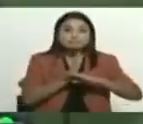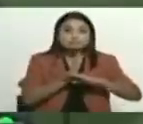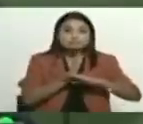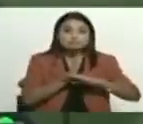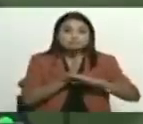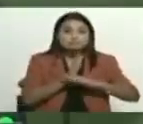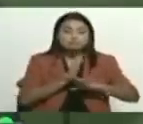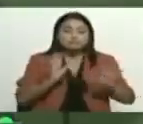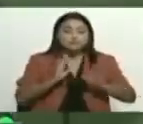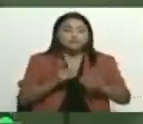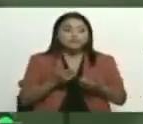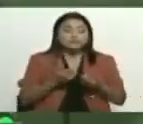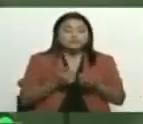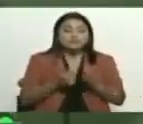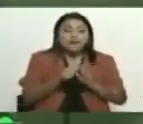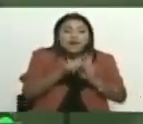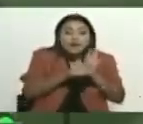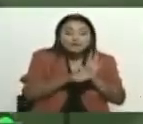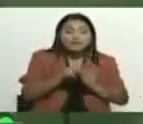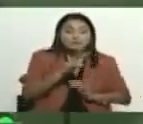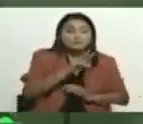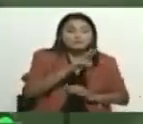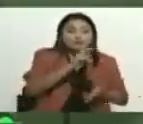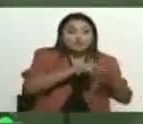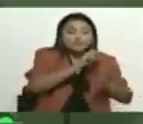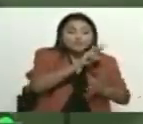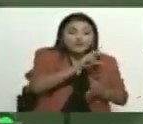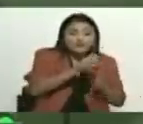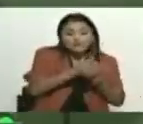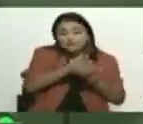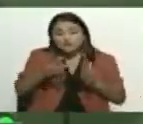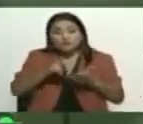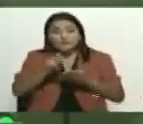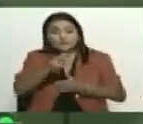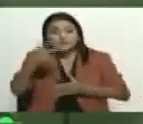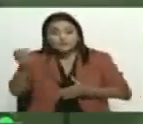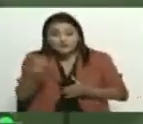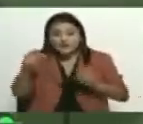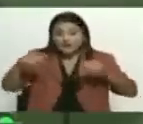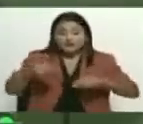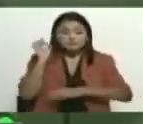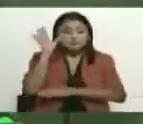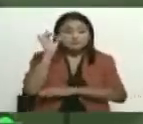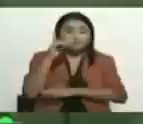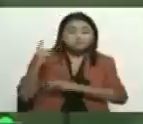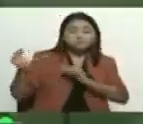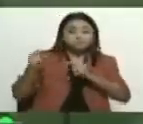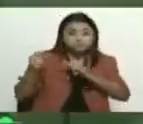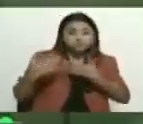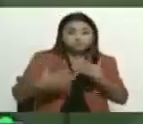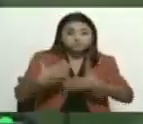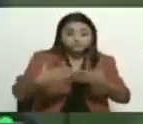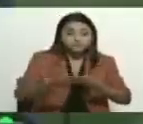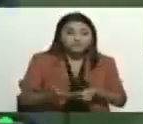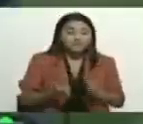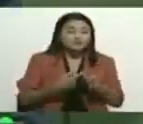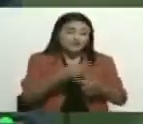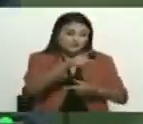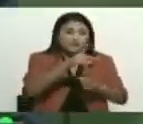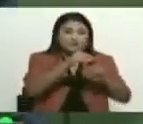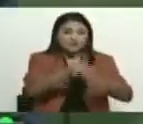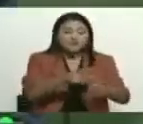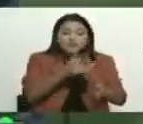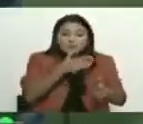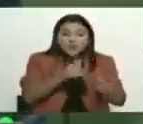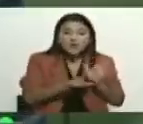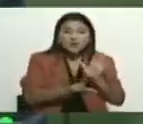consecución de la Agenda 2030, de la que tanto hemos hablado durante esta semana. Estas ilegales medidas han